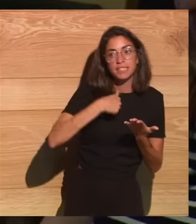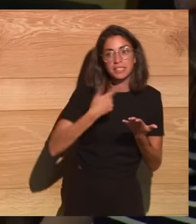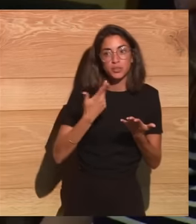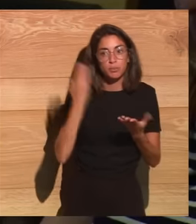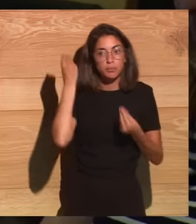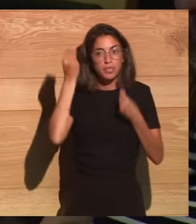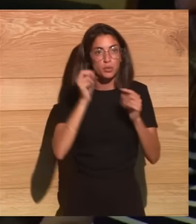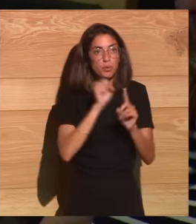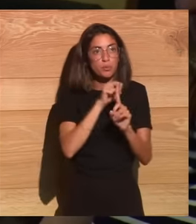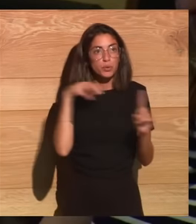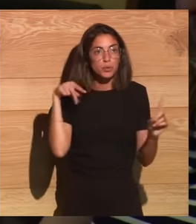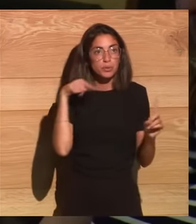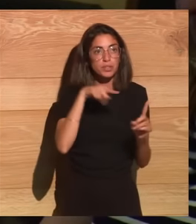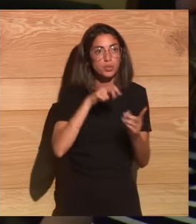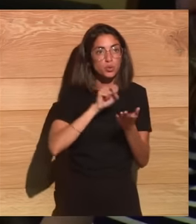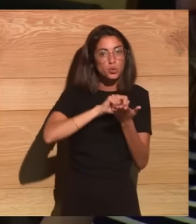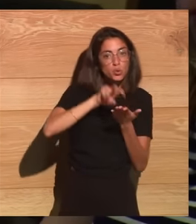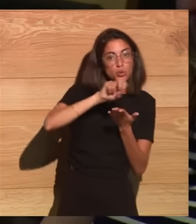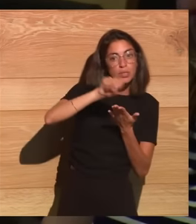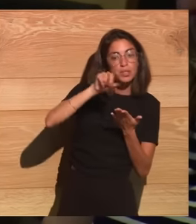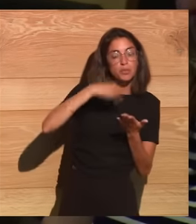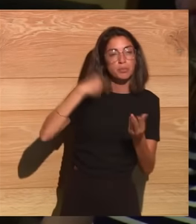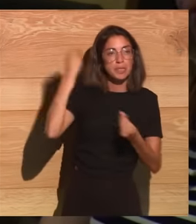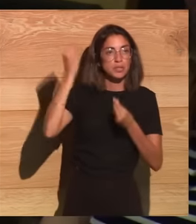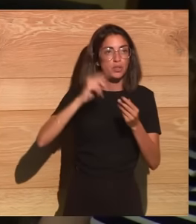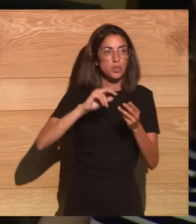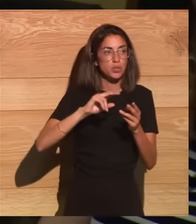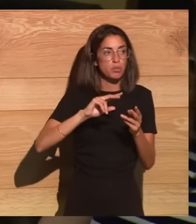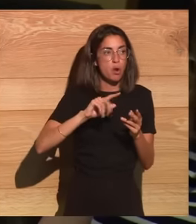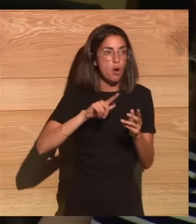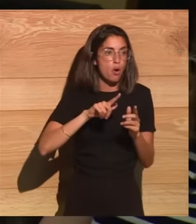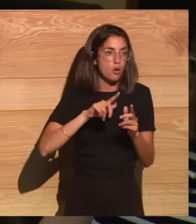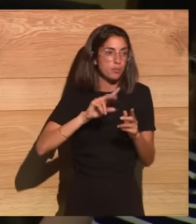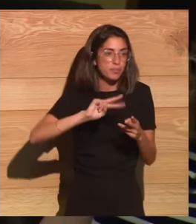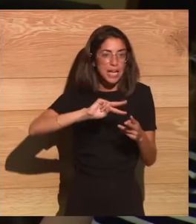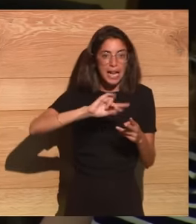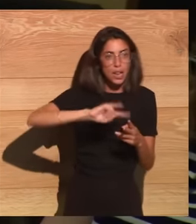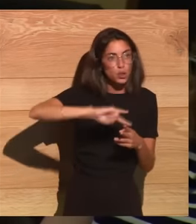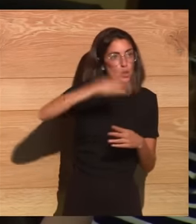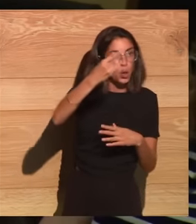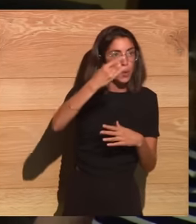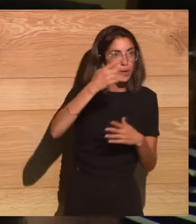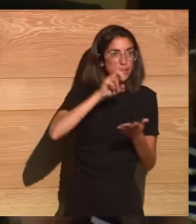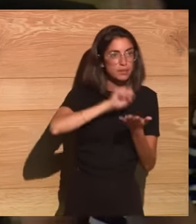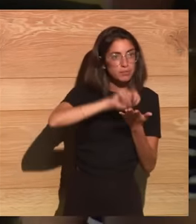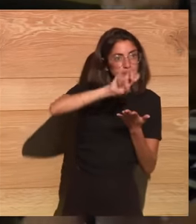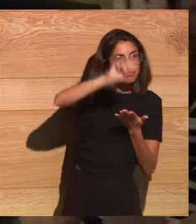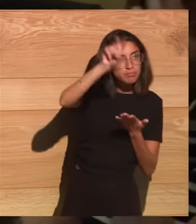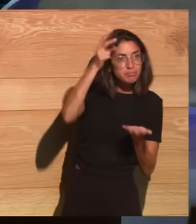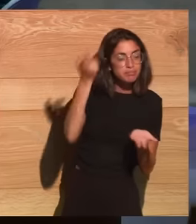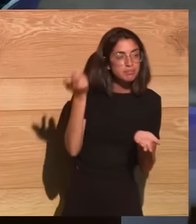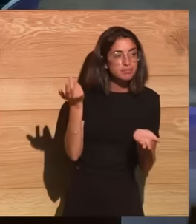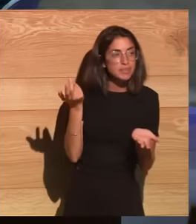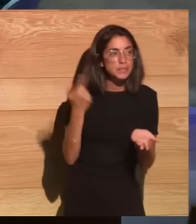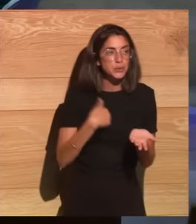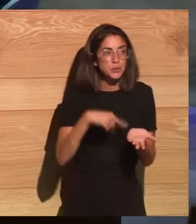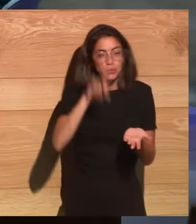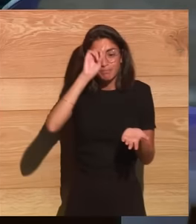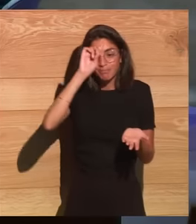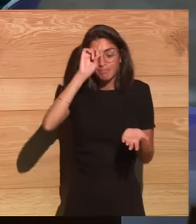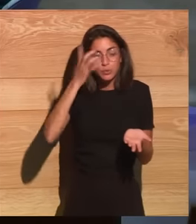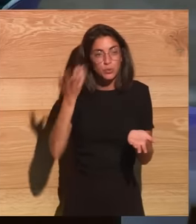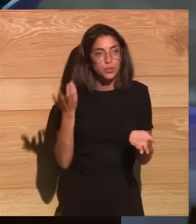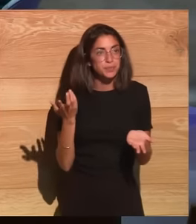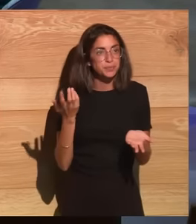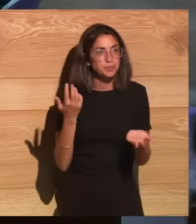cuentas es que la subiste, no la bajaste y eso es el doble de largo. O sea te parecería mejor... Acojonante, macho. ¿Te parecería mejor que se hubiera puesto Stairway to Heaven?